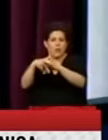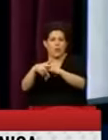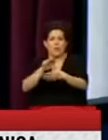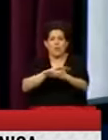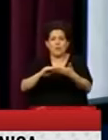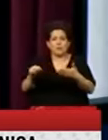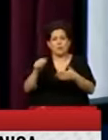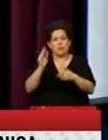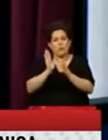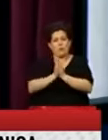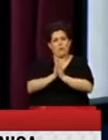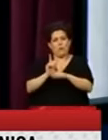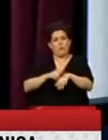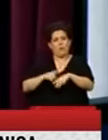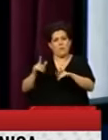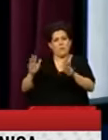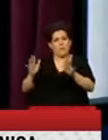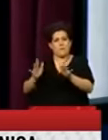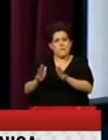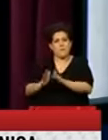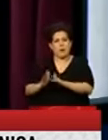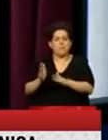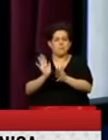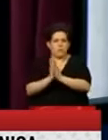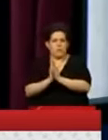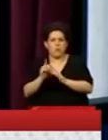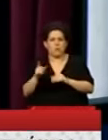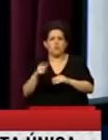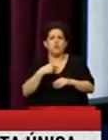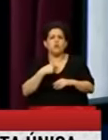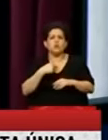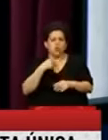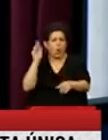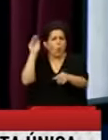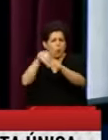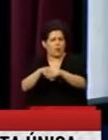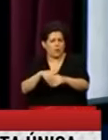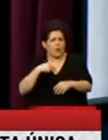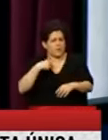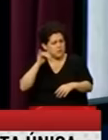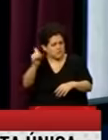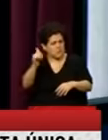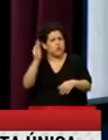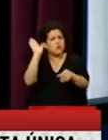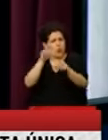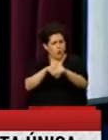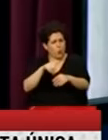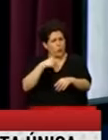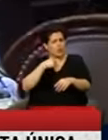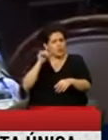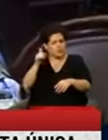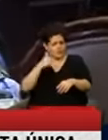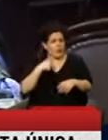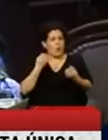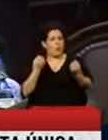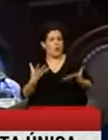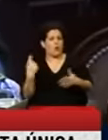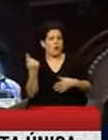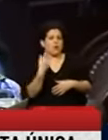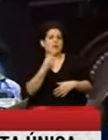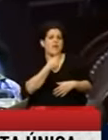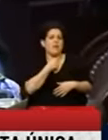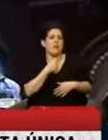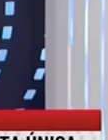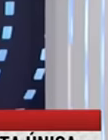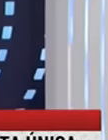redondeando porque es más, no sé si usted no votó, presidente, sí, creo que también lo hizo. Yo la voté. Votamos la simplificación del